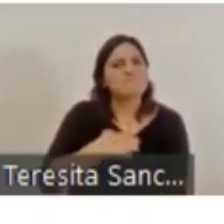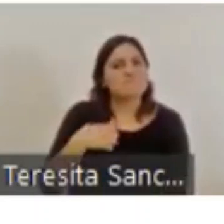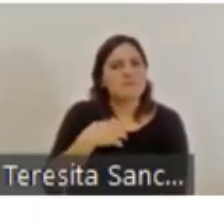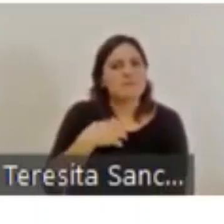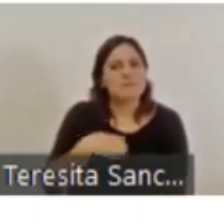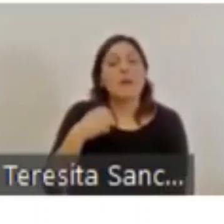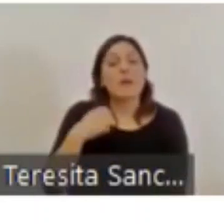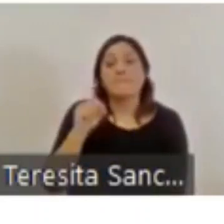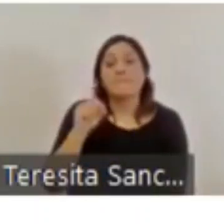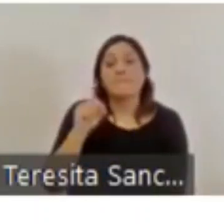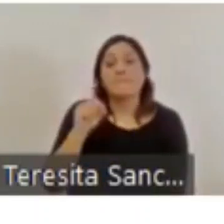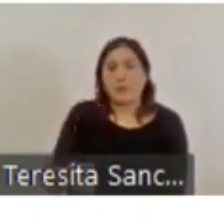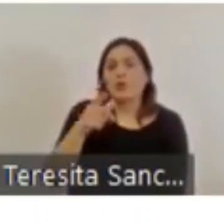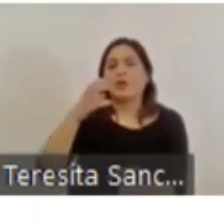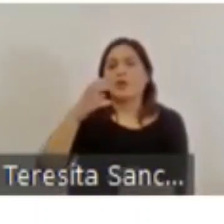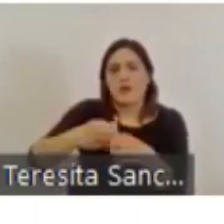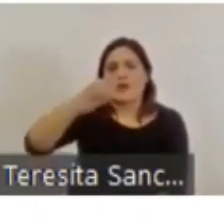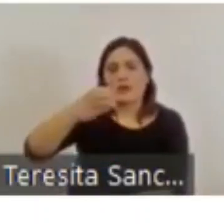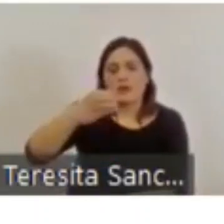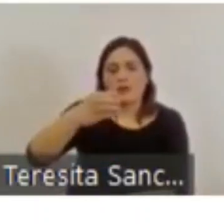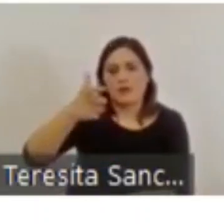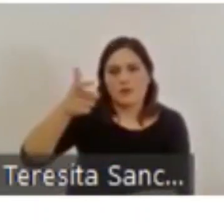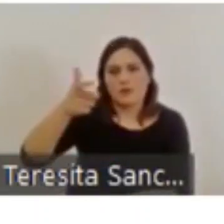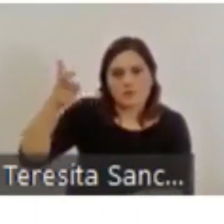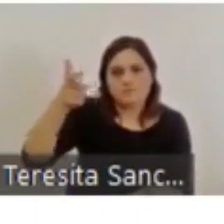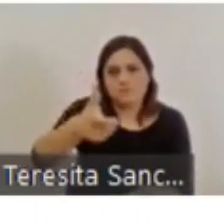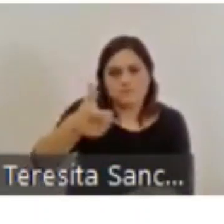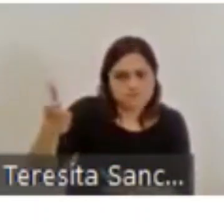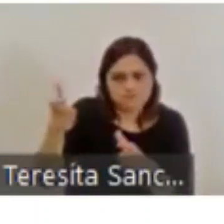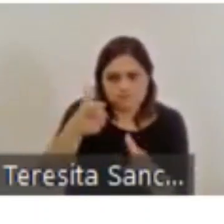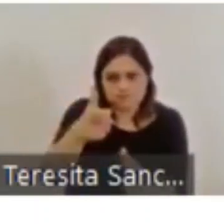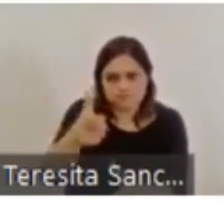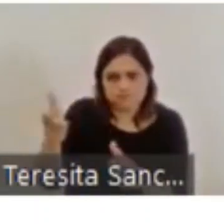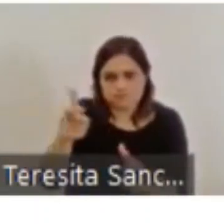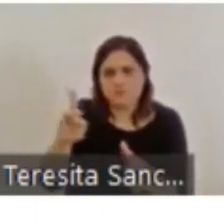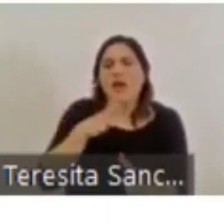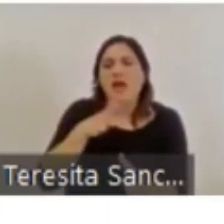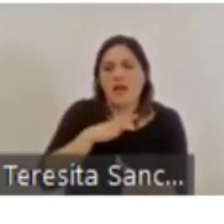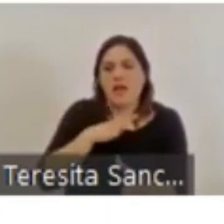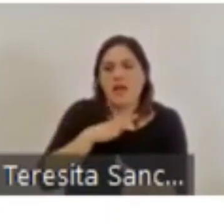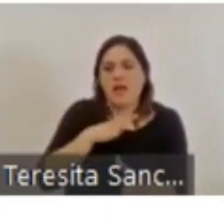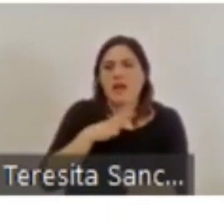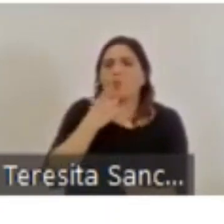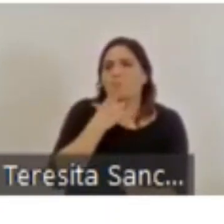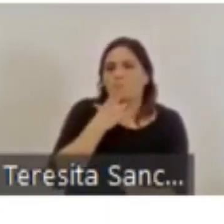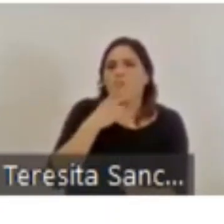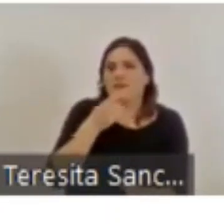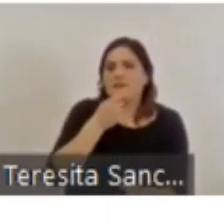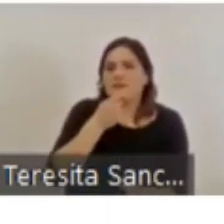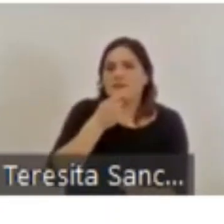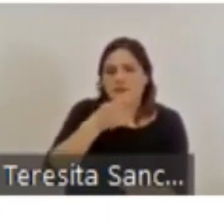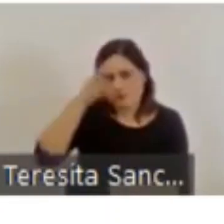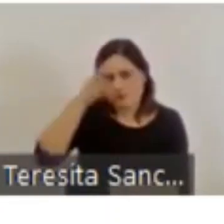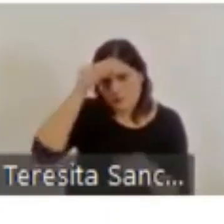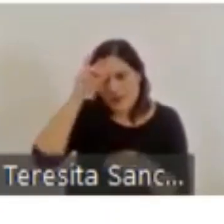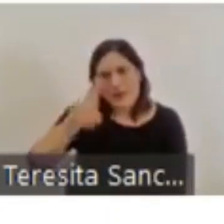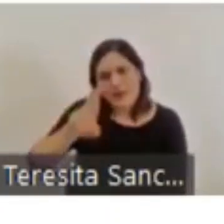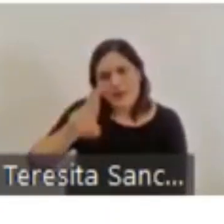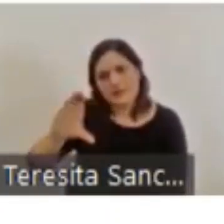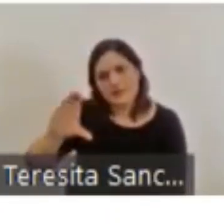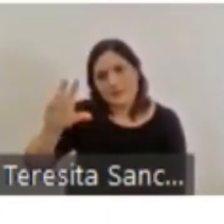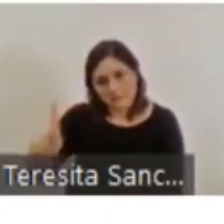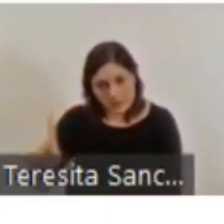extintores, entonces también se llevan esa experiencia. RCP solo con las manos, un